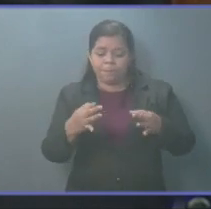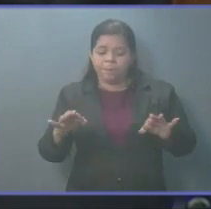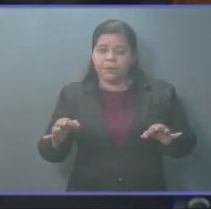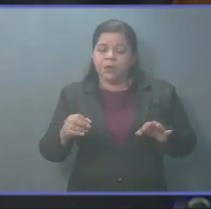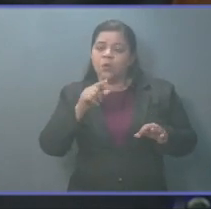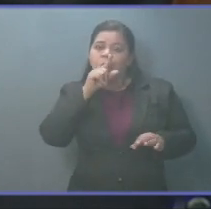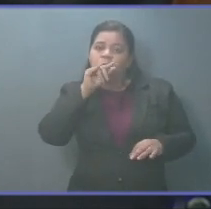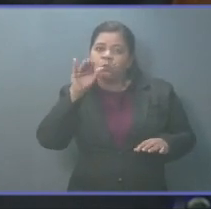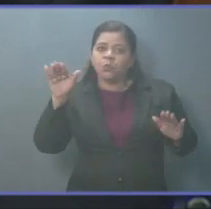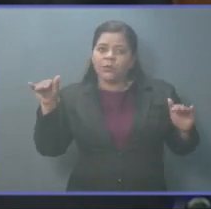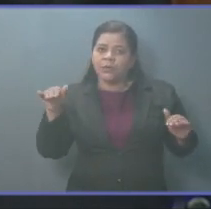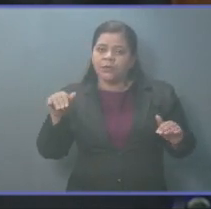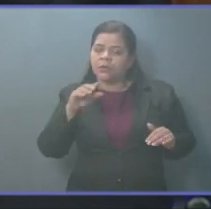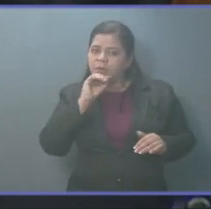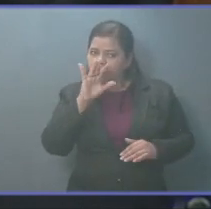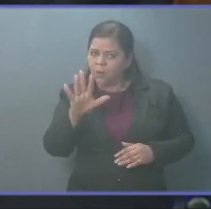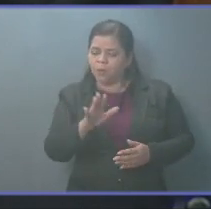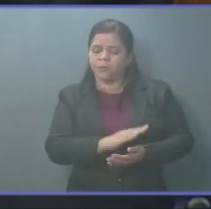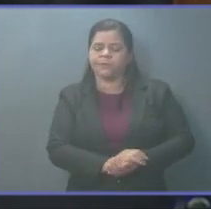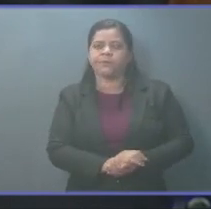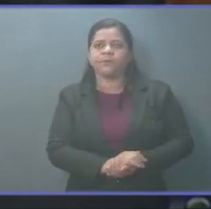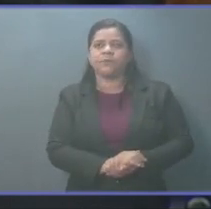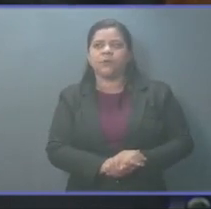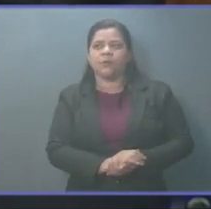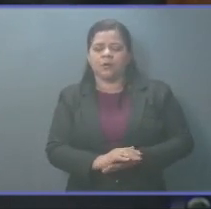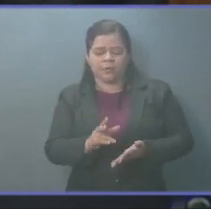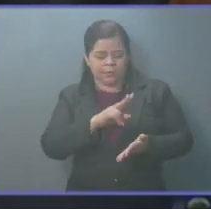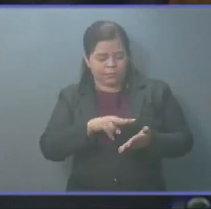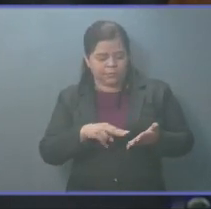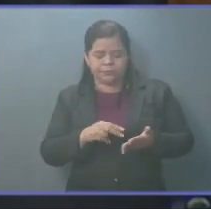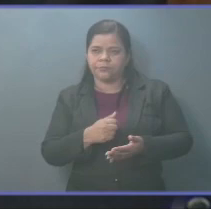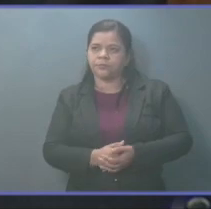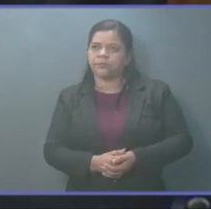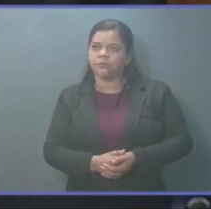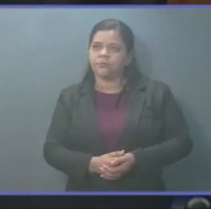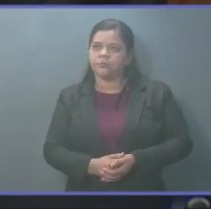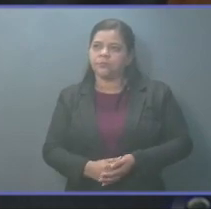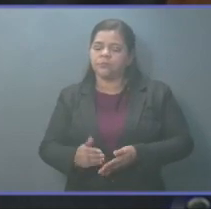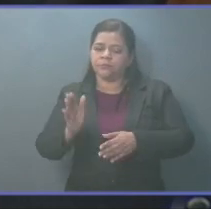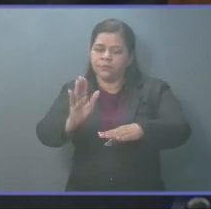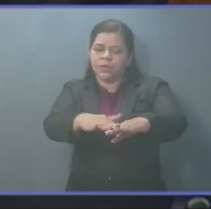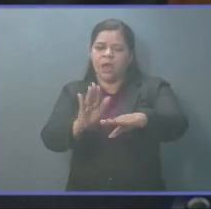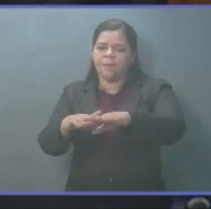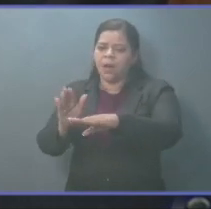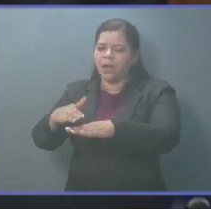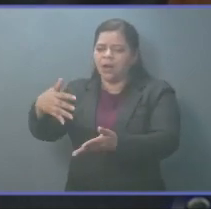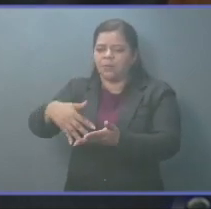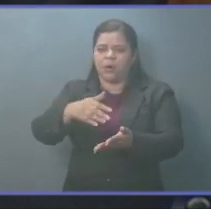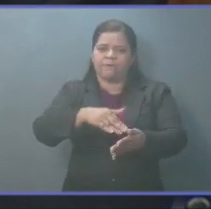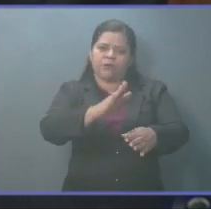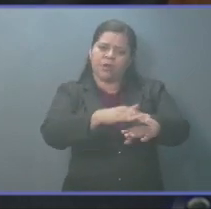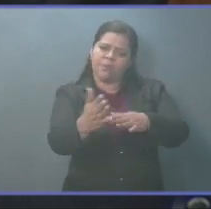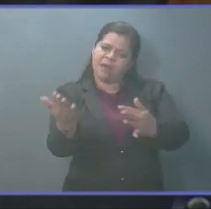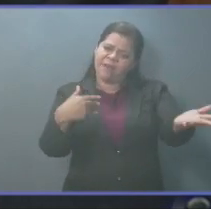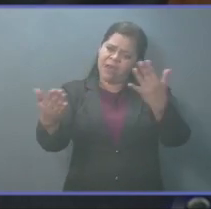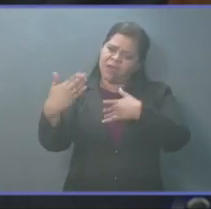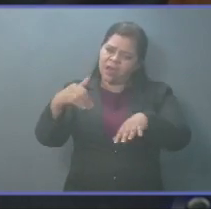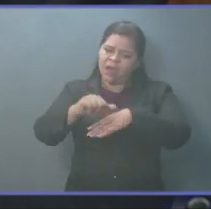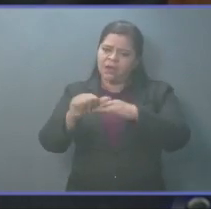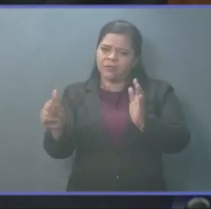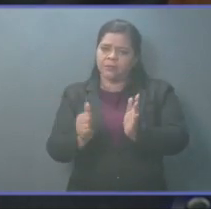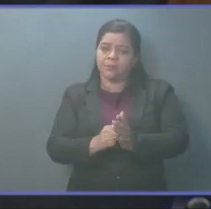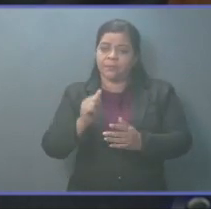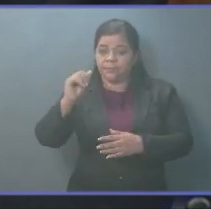tuit donde decía, lo leo: convoco al pueblo salvadoreño a presentarse a la Asamblea